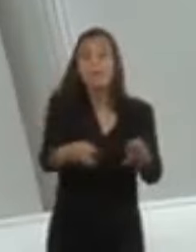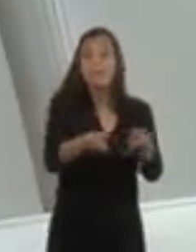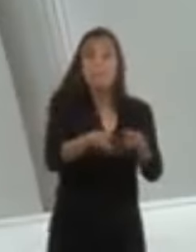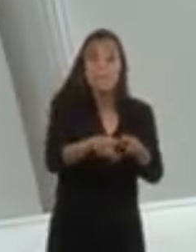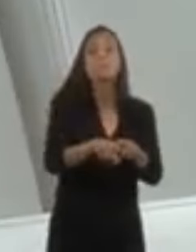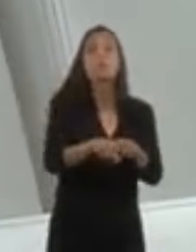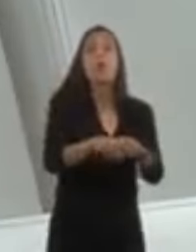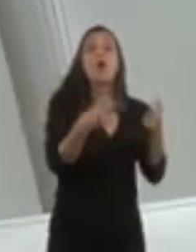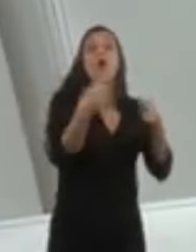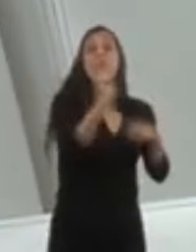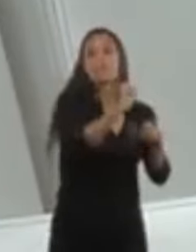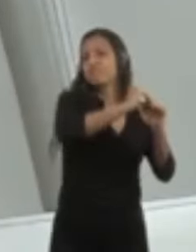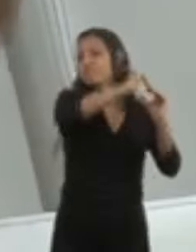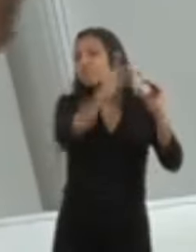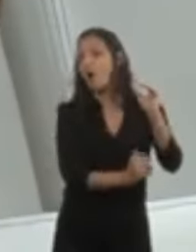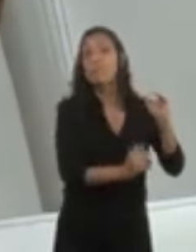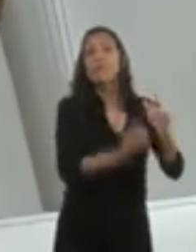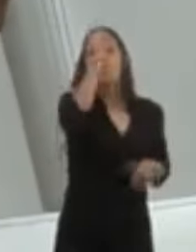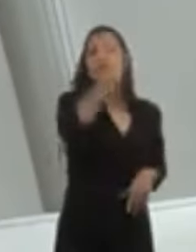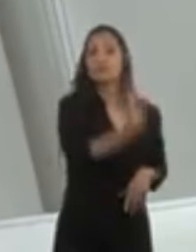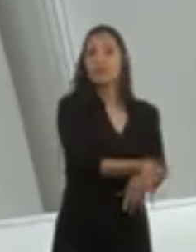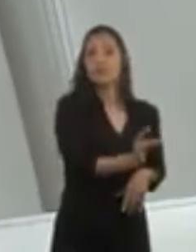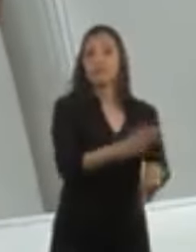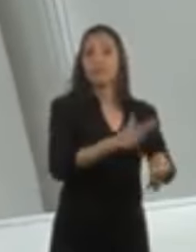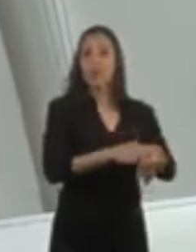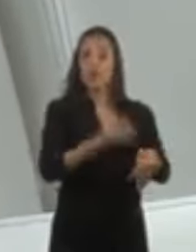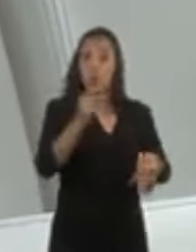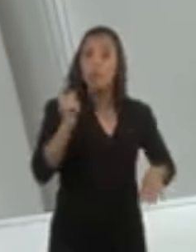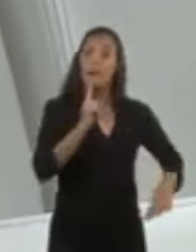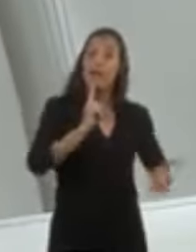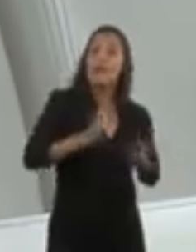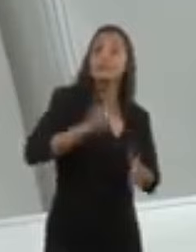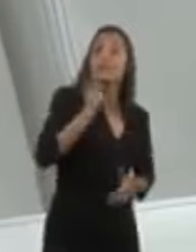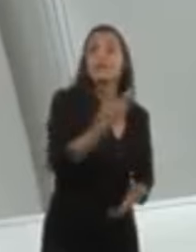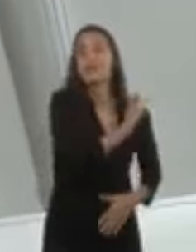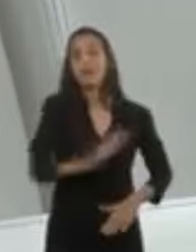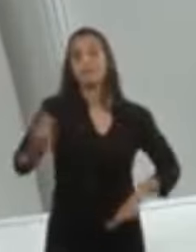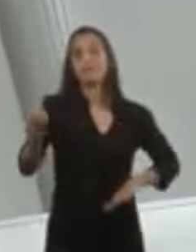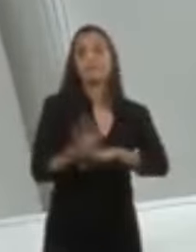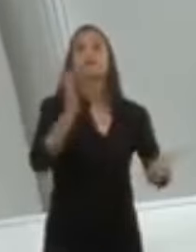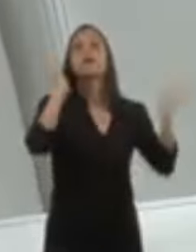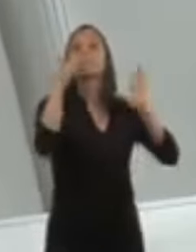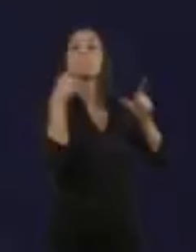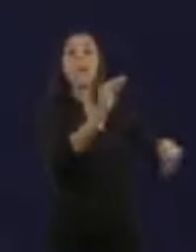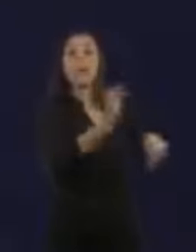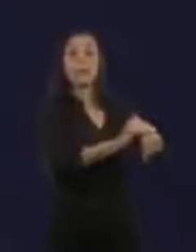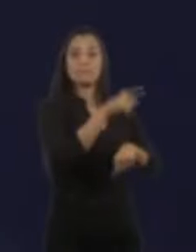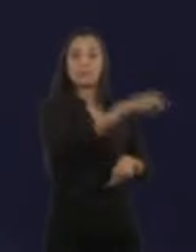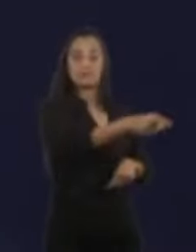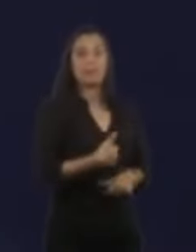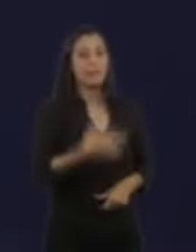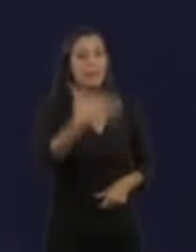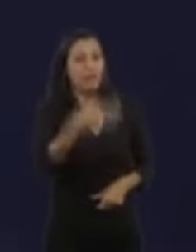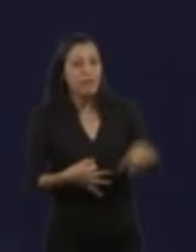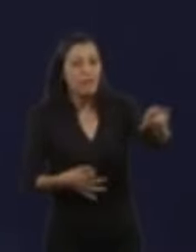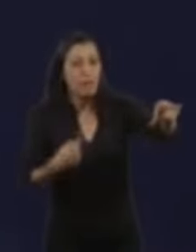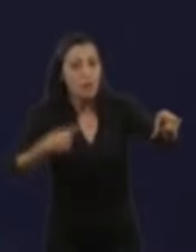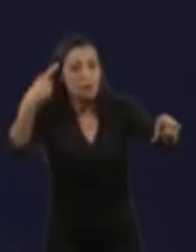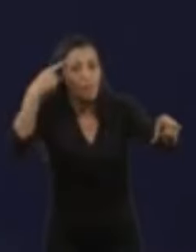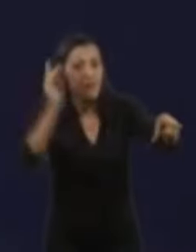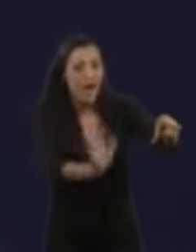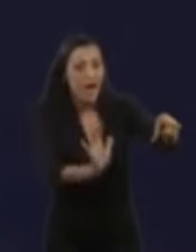el Gobierno de Javier Miley el 12 de diciembre Y eso es responsabilidad de Javier m V en serio serio